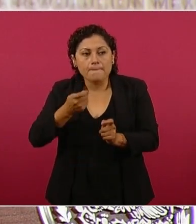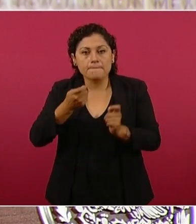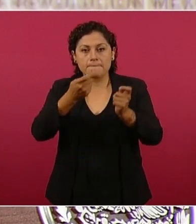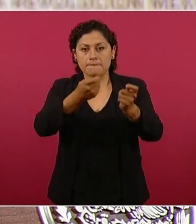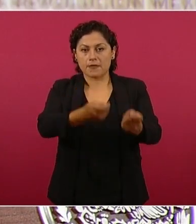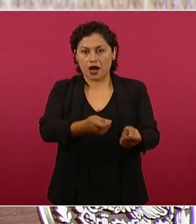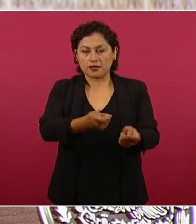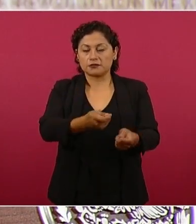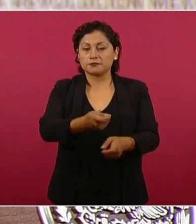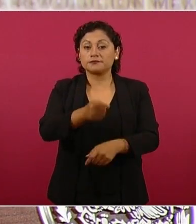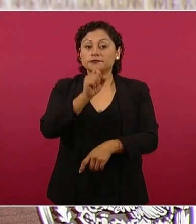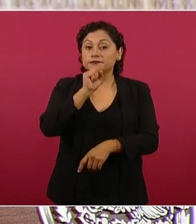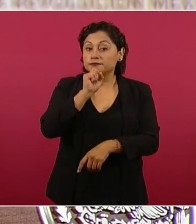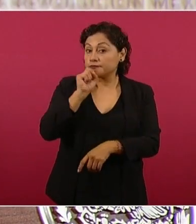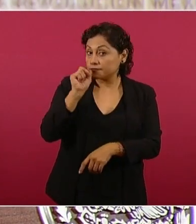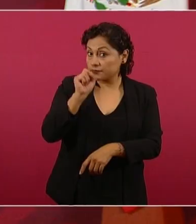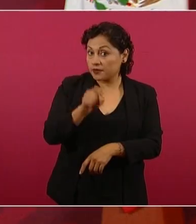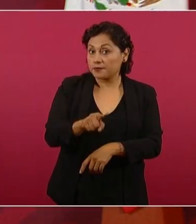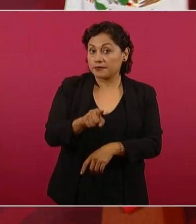y